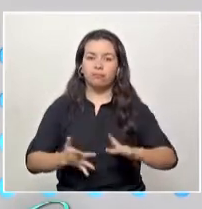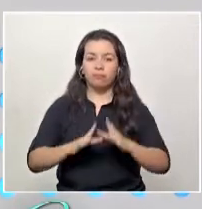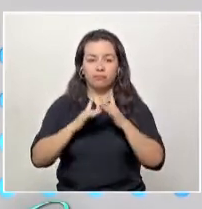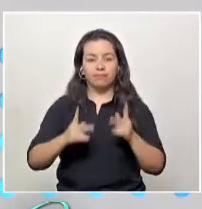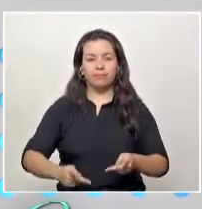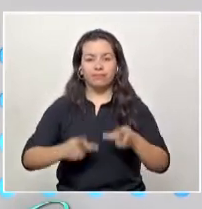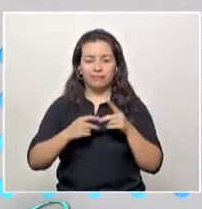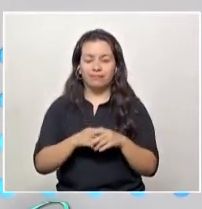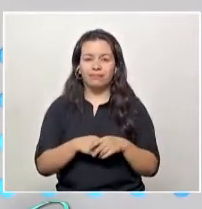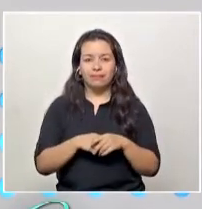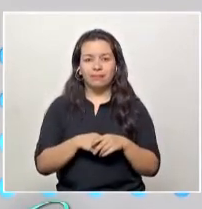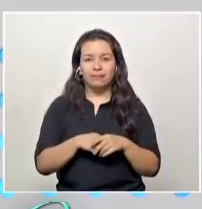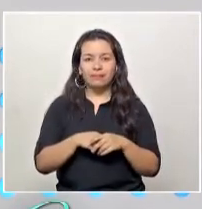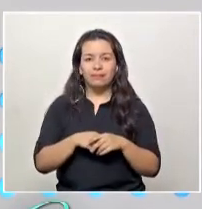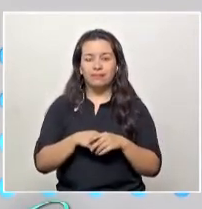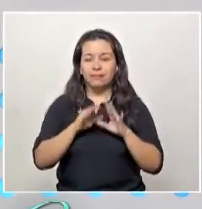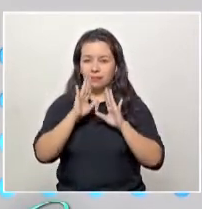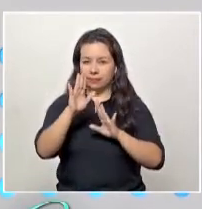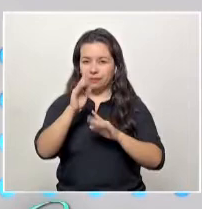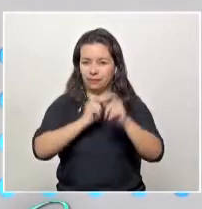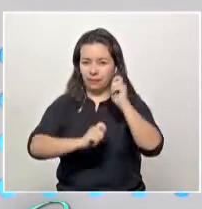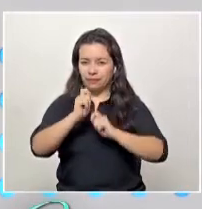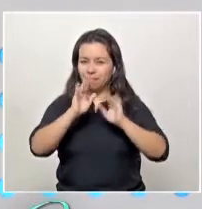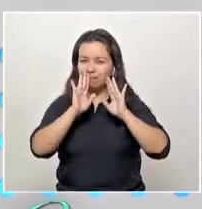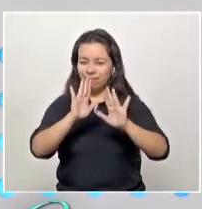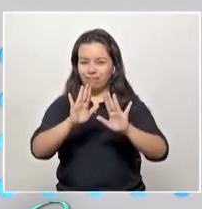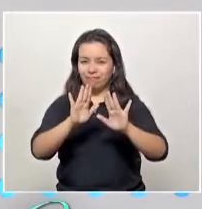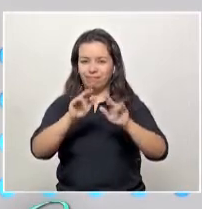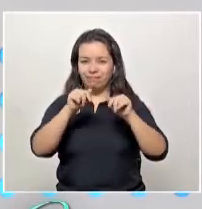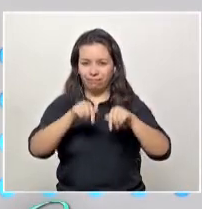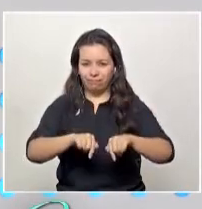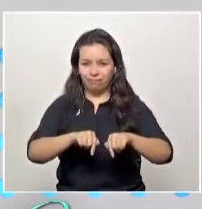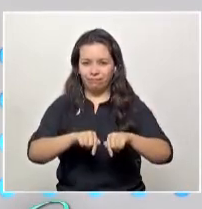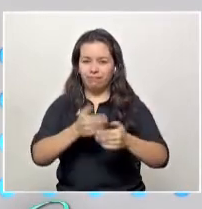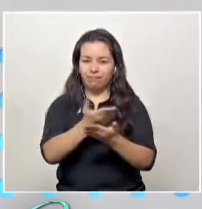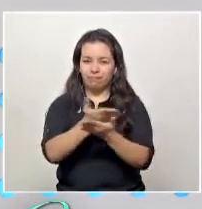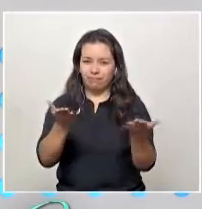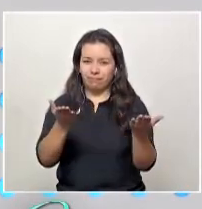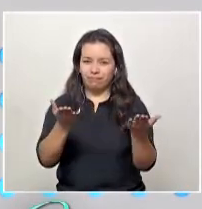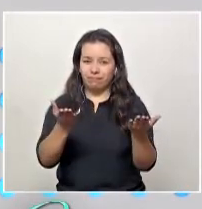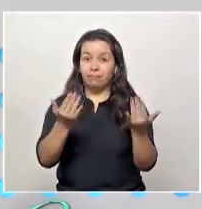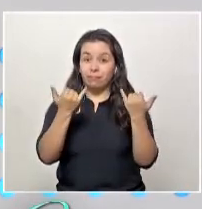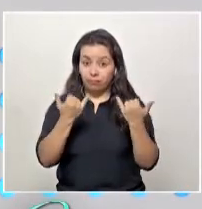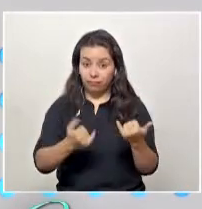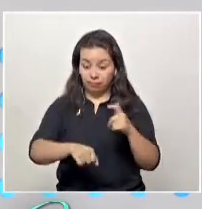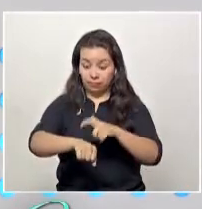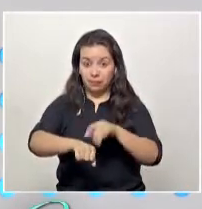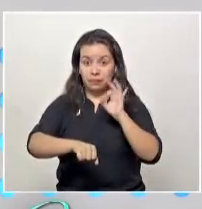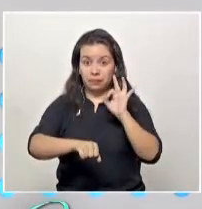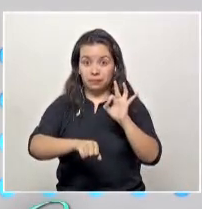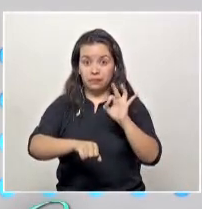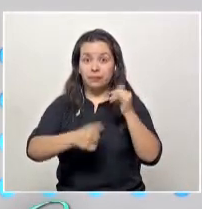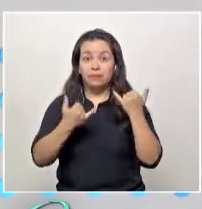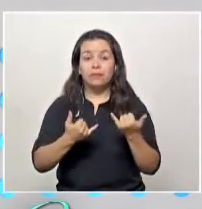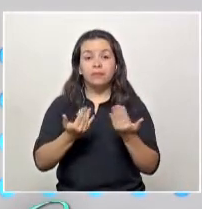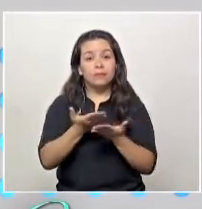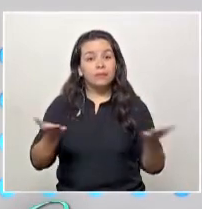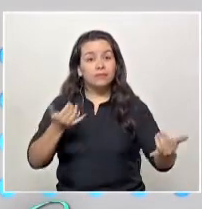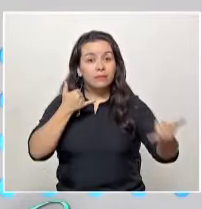Vital. Unos mensajes y ya regresamos con ustedes en vivo hoy. Nuestra línea